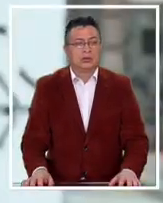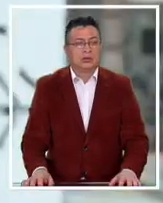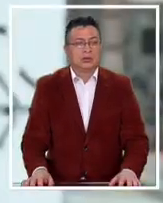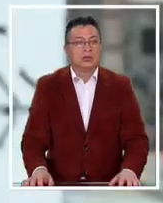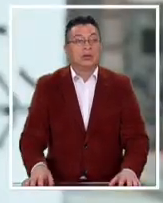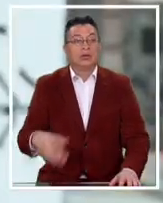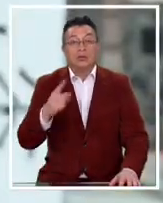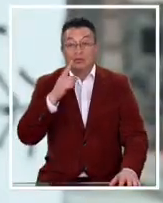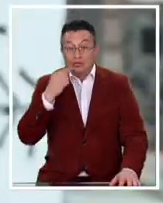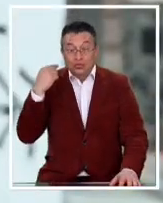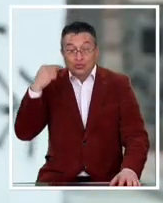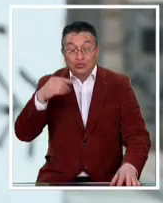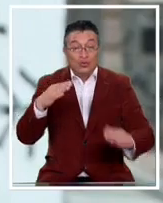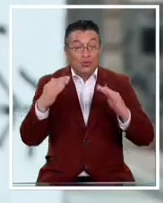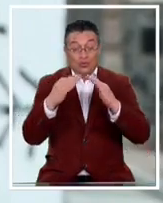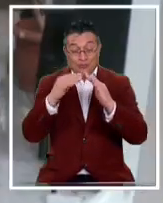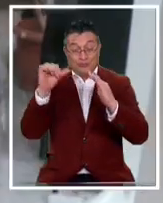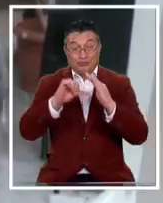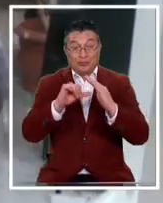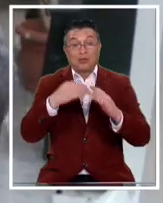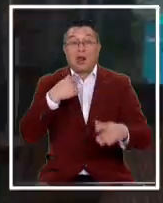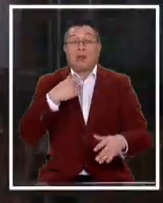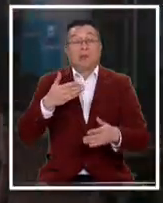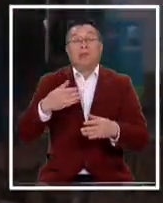Es que esta última cuarentena como que nos terminó de matar.